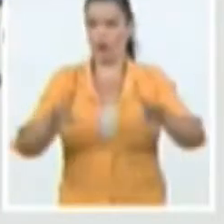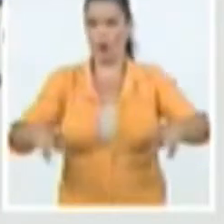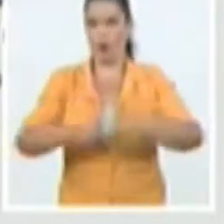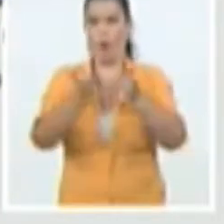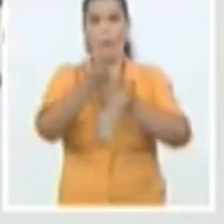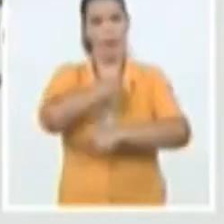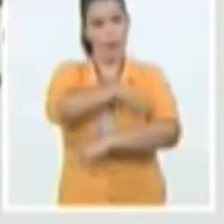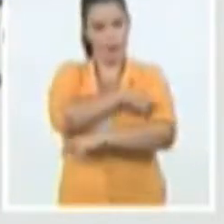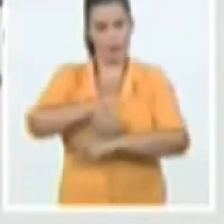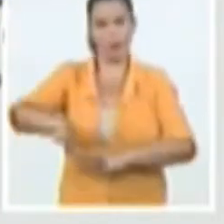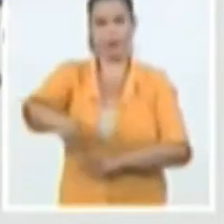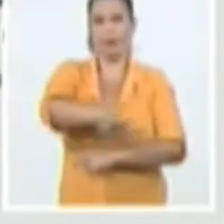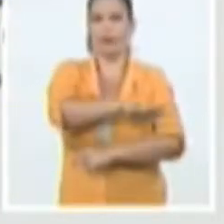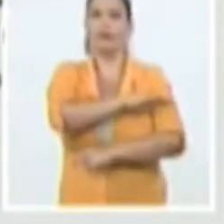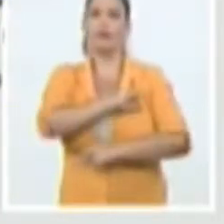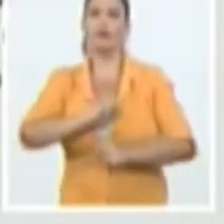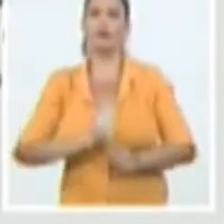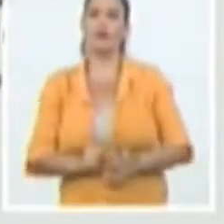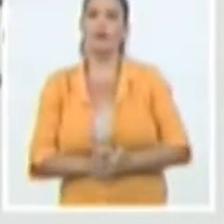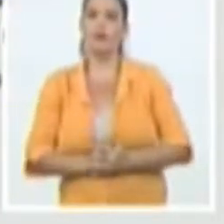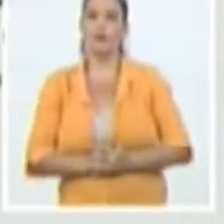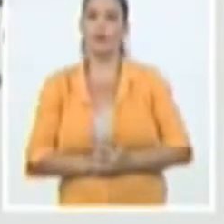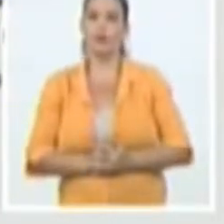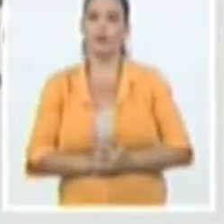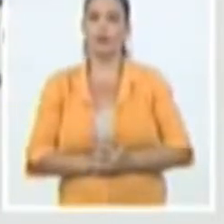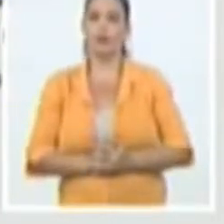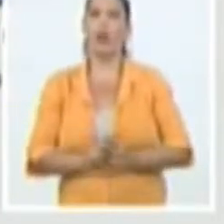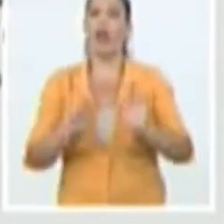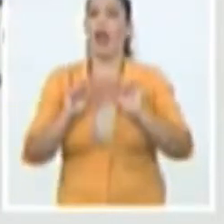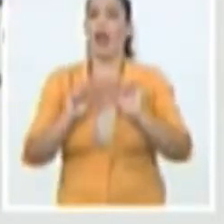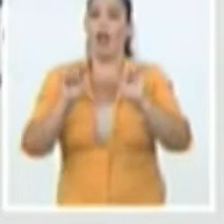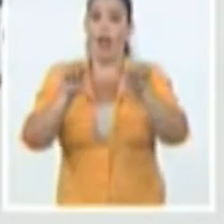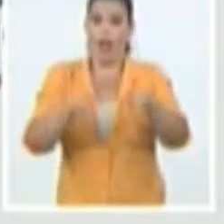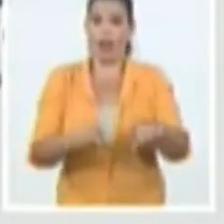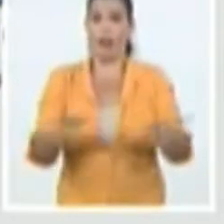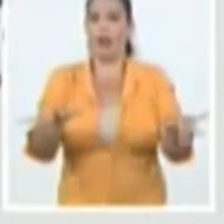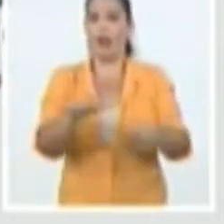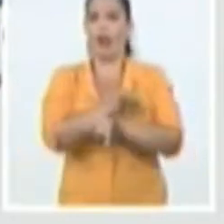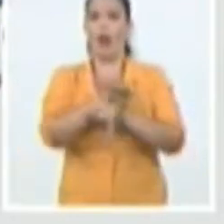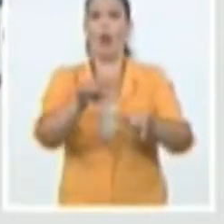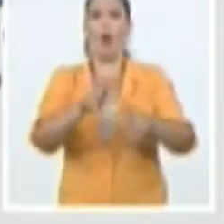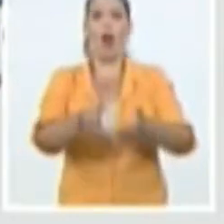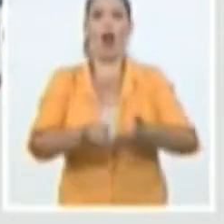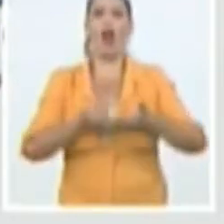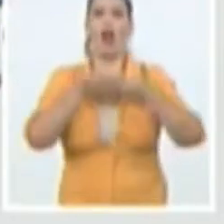Y también se sustenta en la Ley 83 de